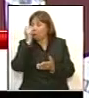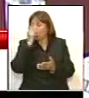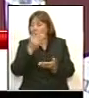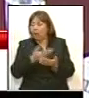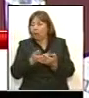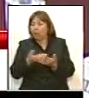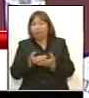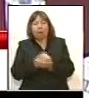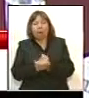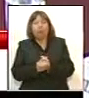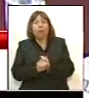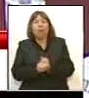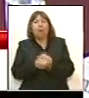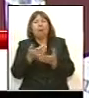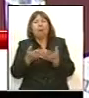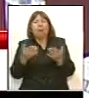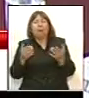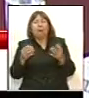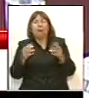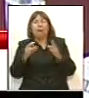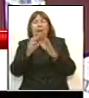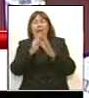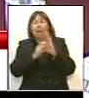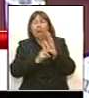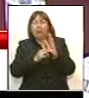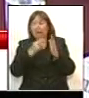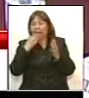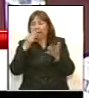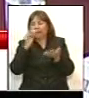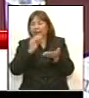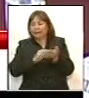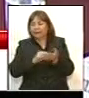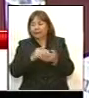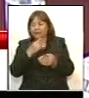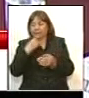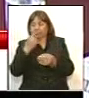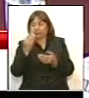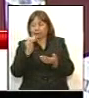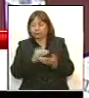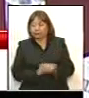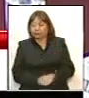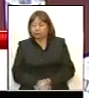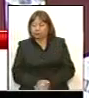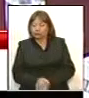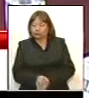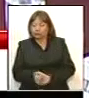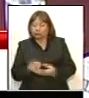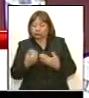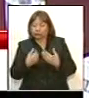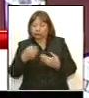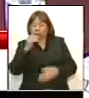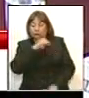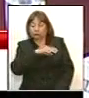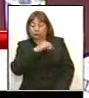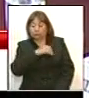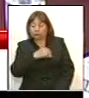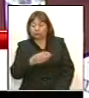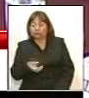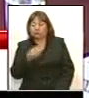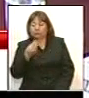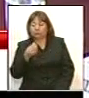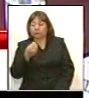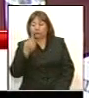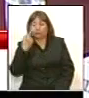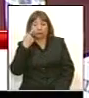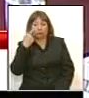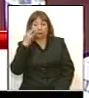va, este programa, voy a repetir, que nuevo vinculante, tiene muchos beneficios porque reconoce